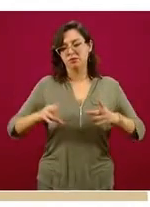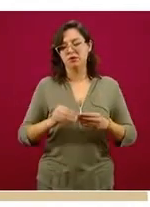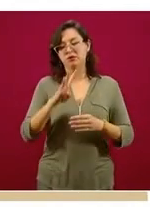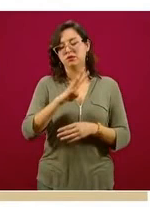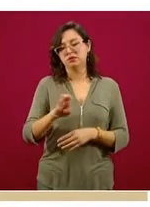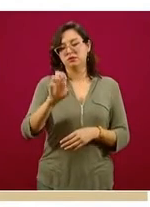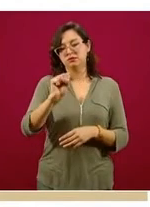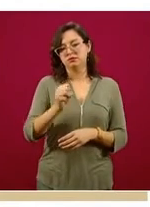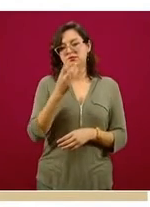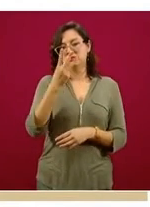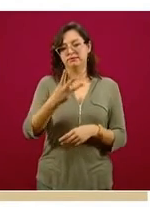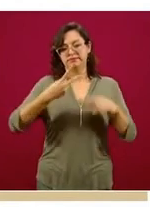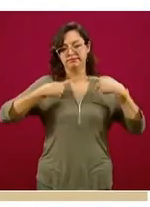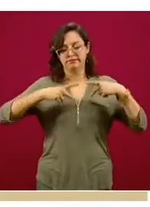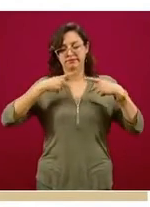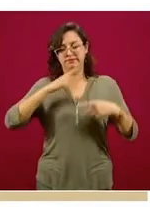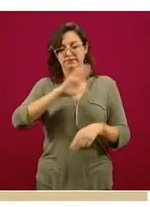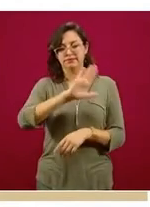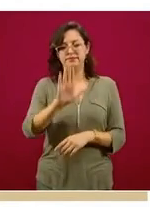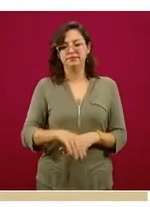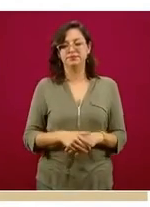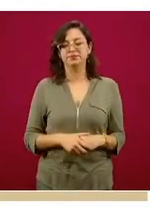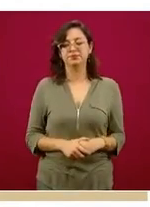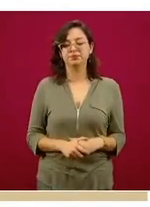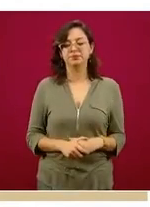463 que hasta el momento han ocurrido.